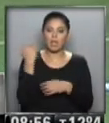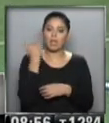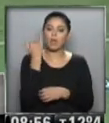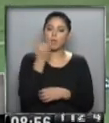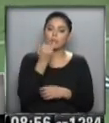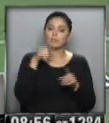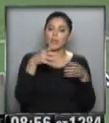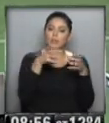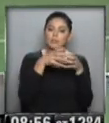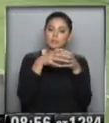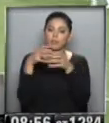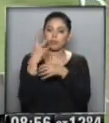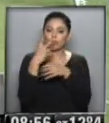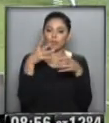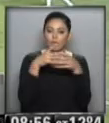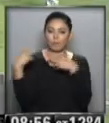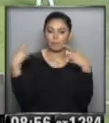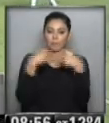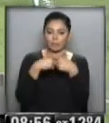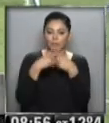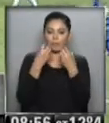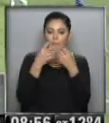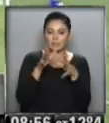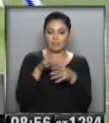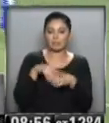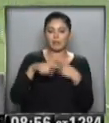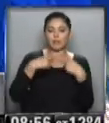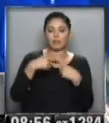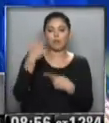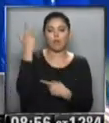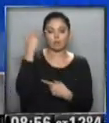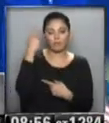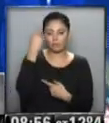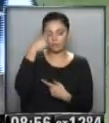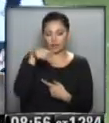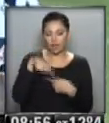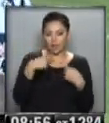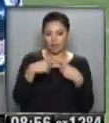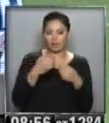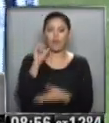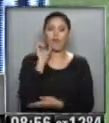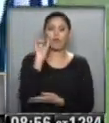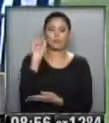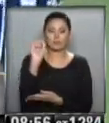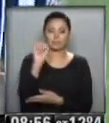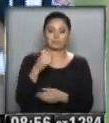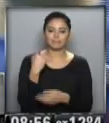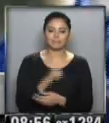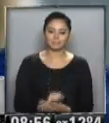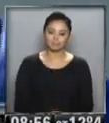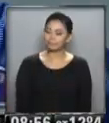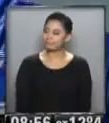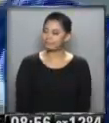Emelec enfrenta a Fluminense, apertura para octavos de final, partidos de ida, Copa Libertadores de América.